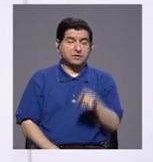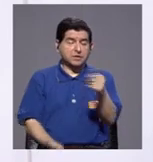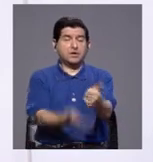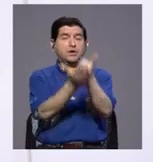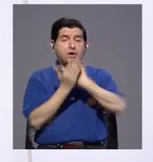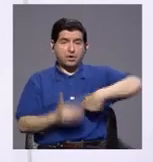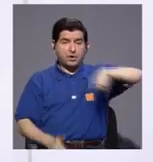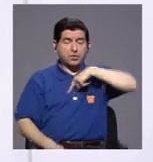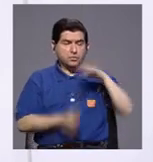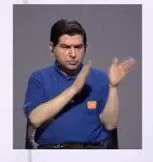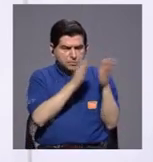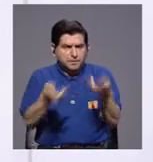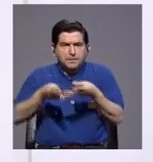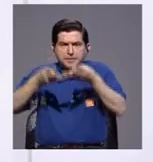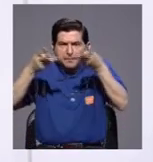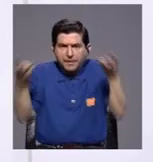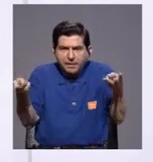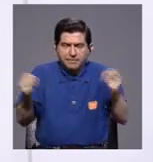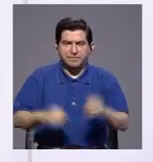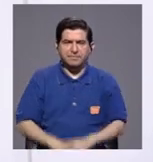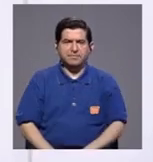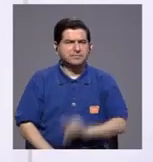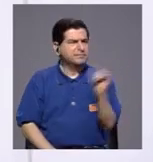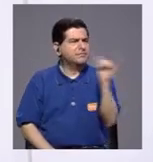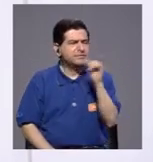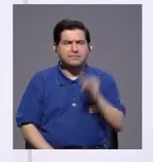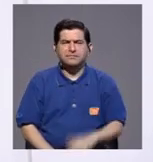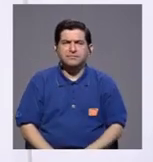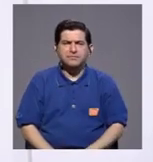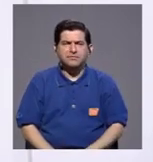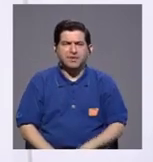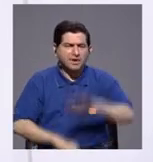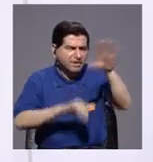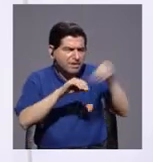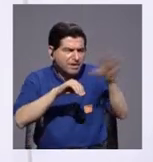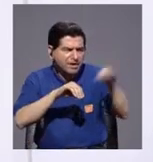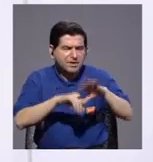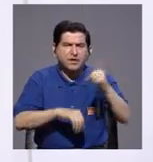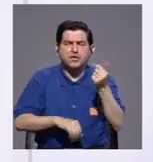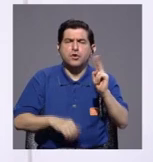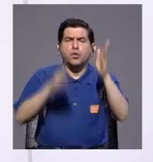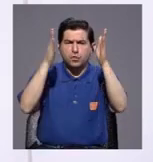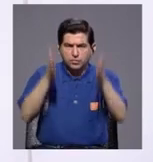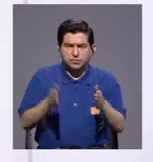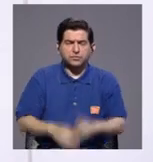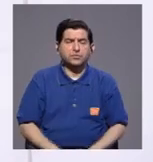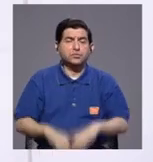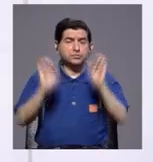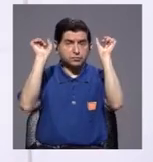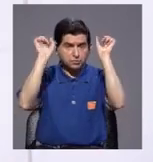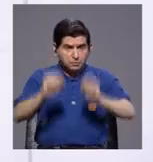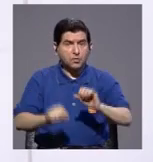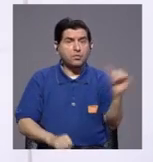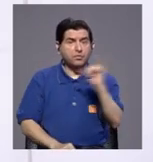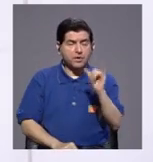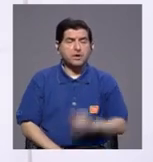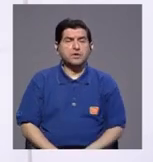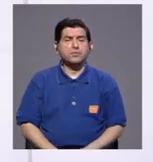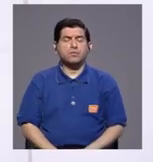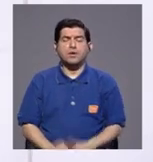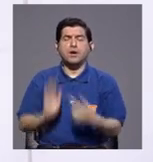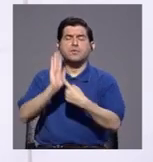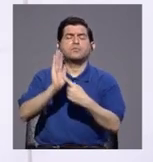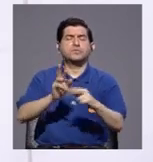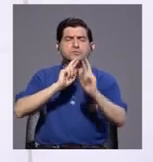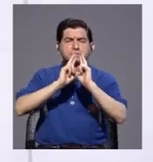ayudan mucho en preparación de materiales eventualmente estamos incorporando también a otros compañeros para que puedan entonces también exponer sus resultados